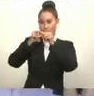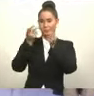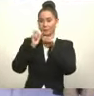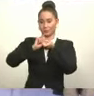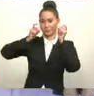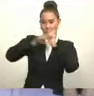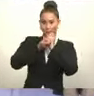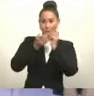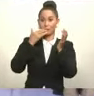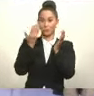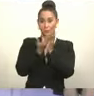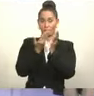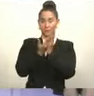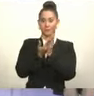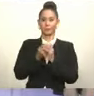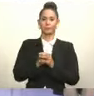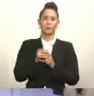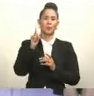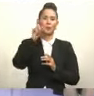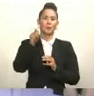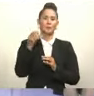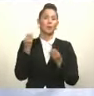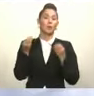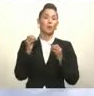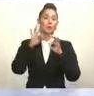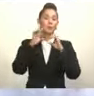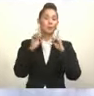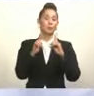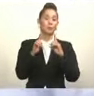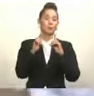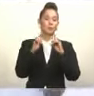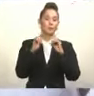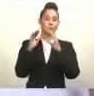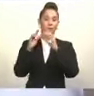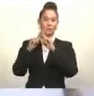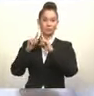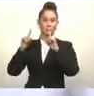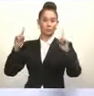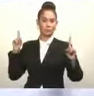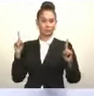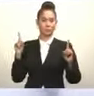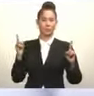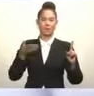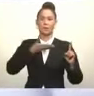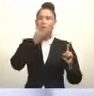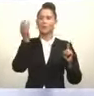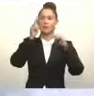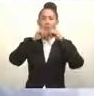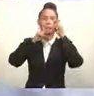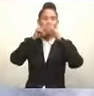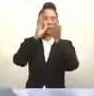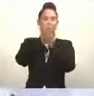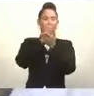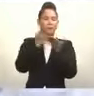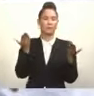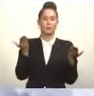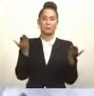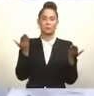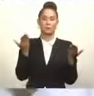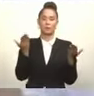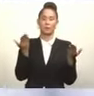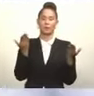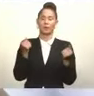preguntan, ¿cómo me están hablando de educación a distancia y me están pensando en la planta física? Porque esta que tenemos hoy no es